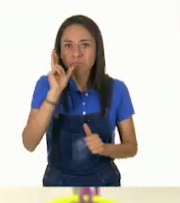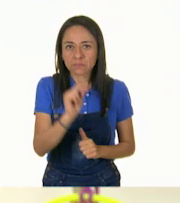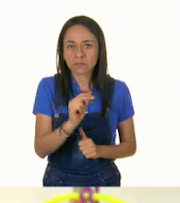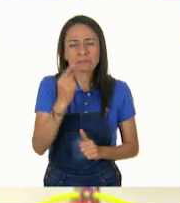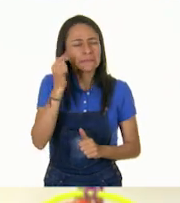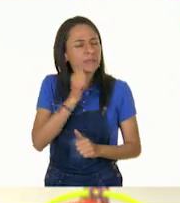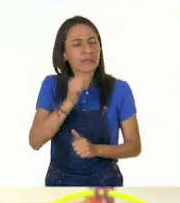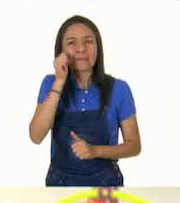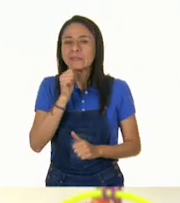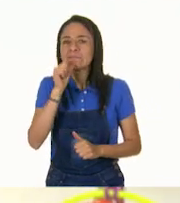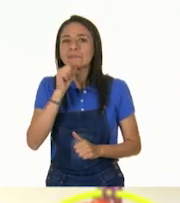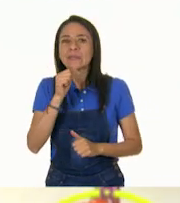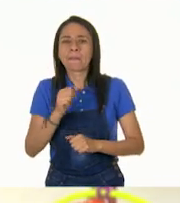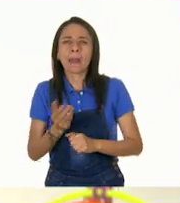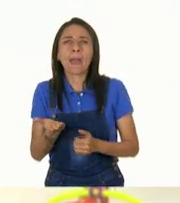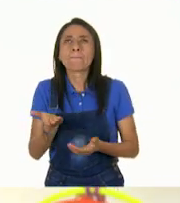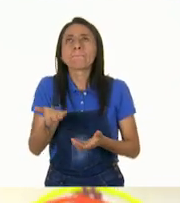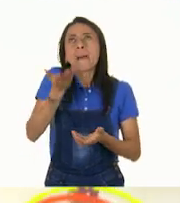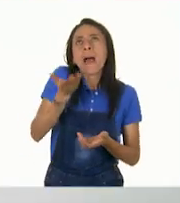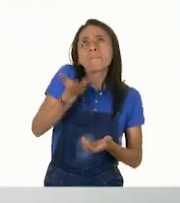hacia arriba